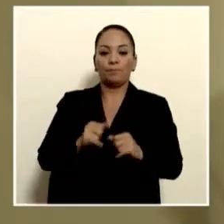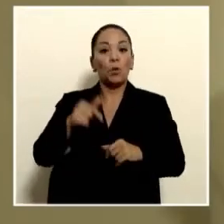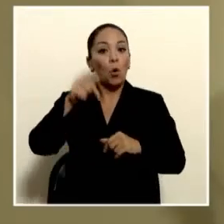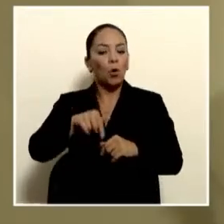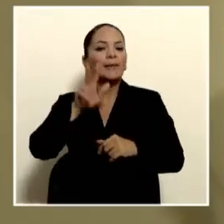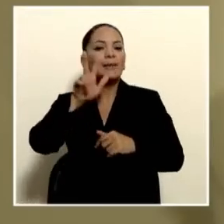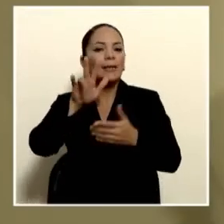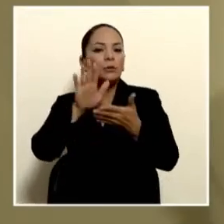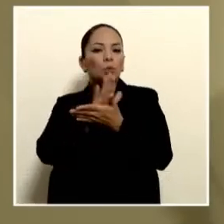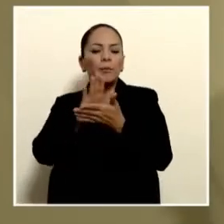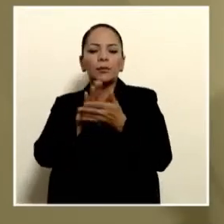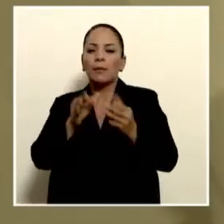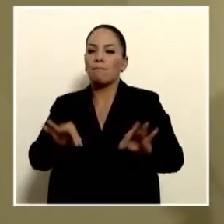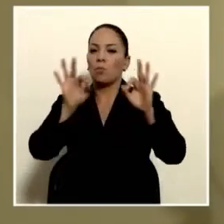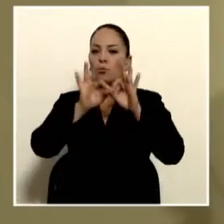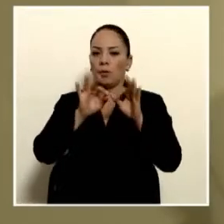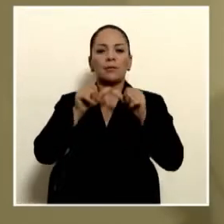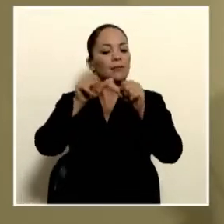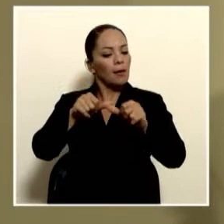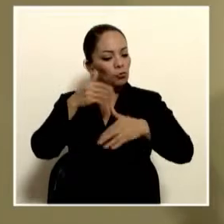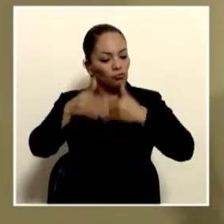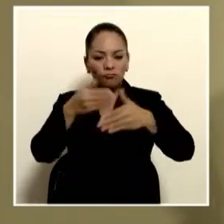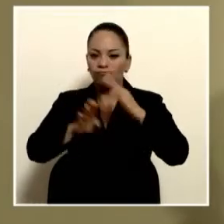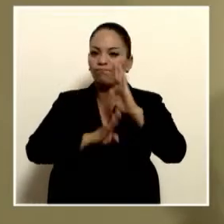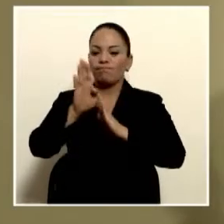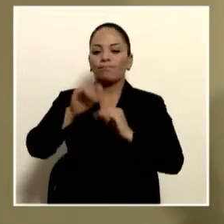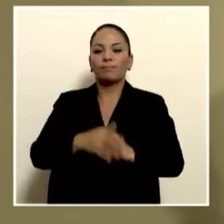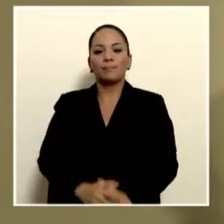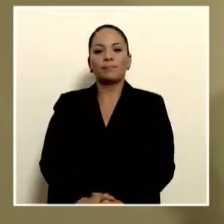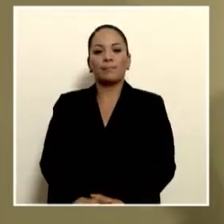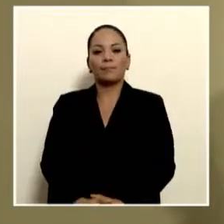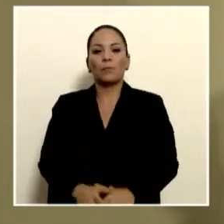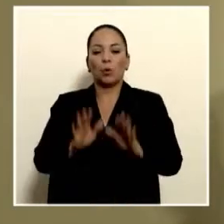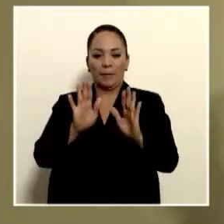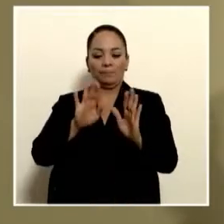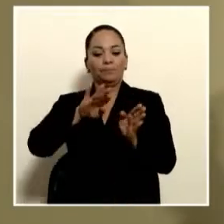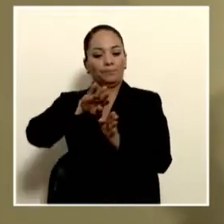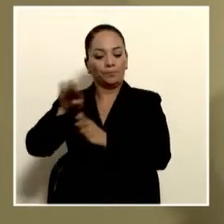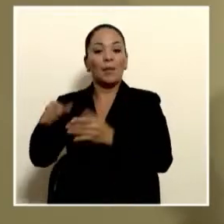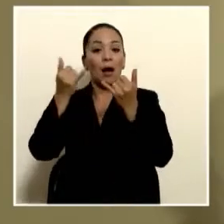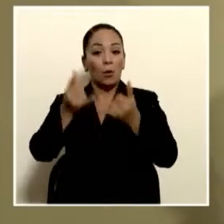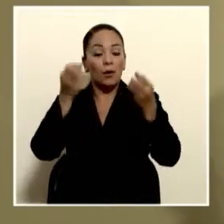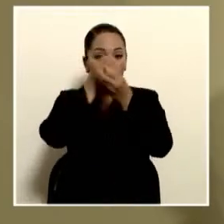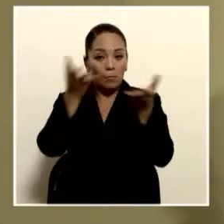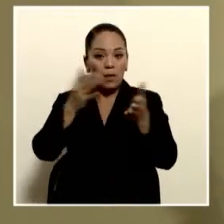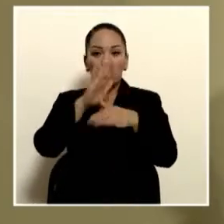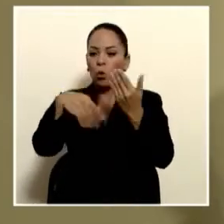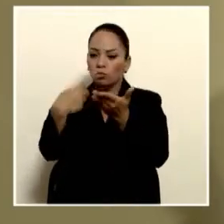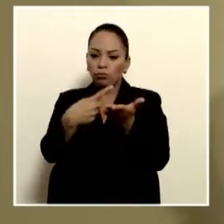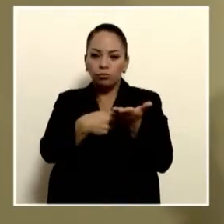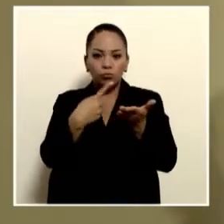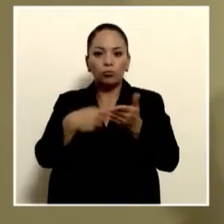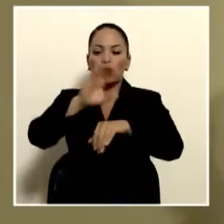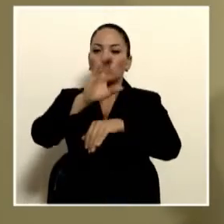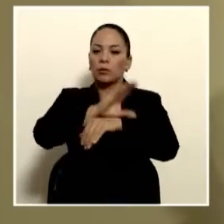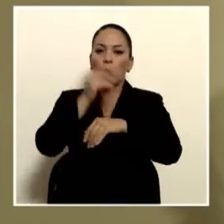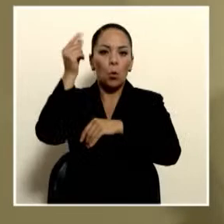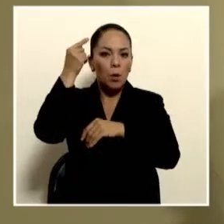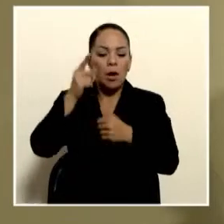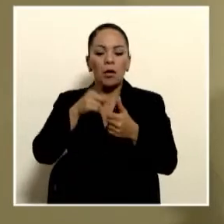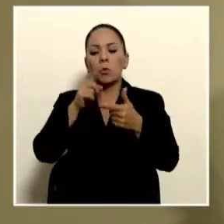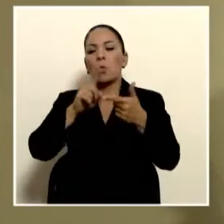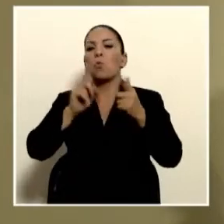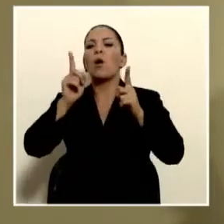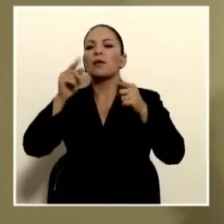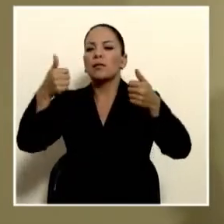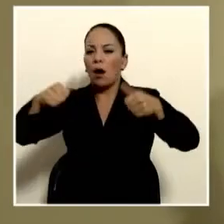adelante. Los voy a informar sobre las discusiones del Consejo de Gobierno, los acuerdos